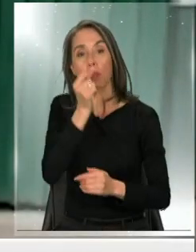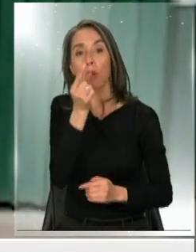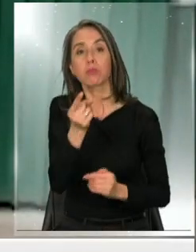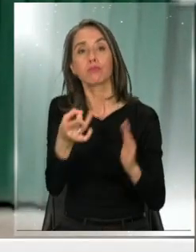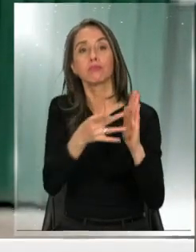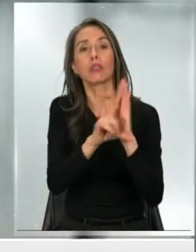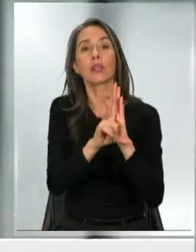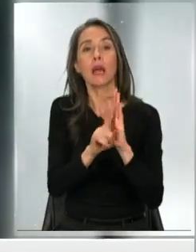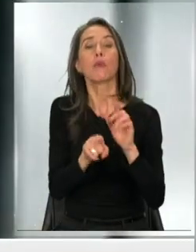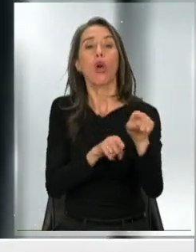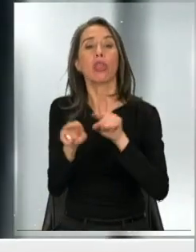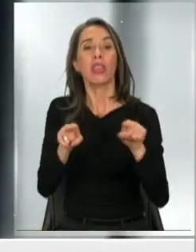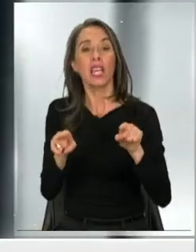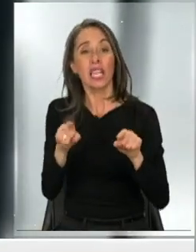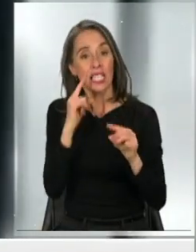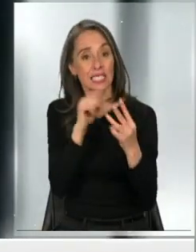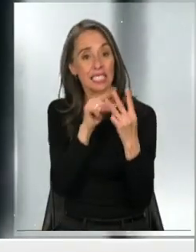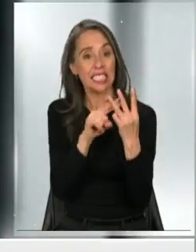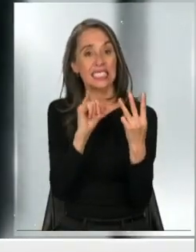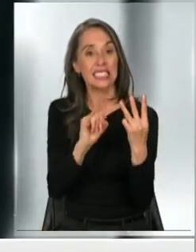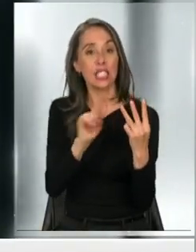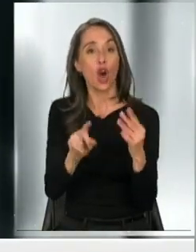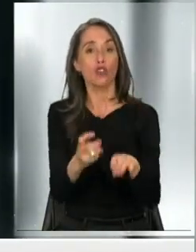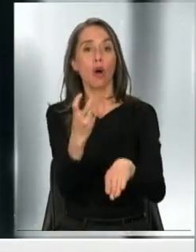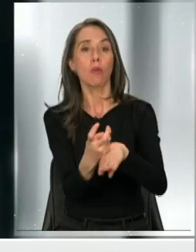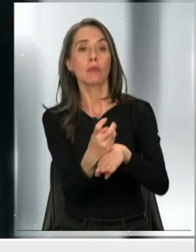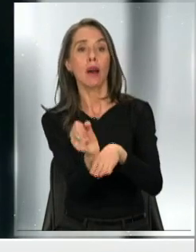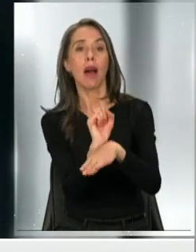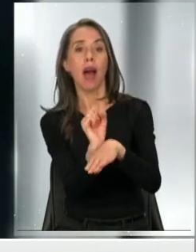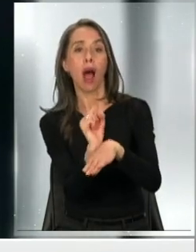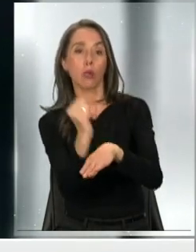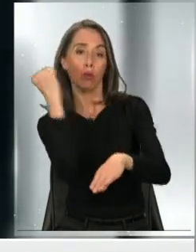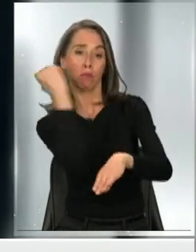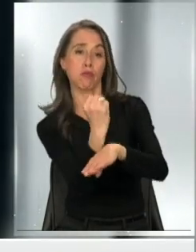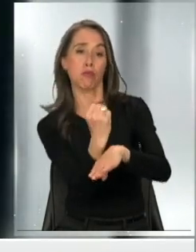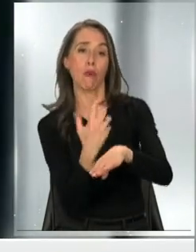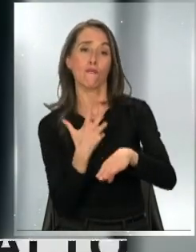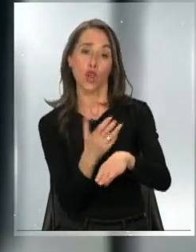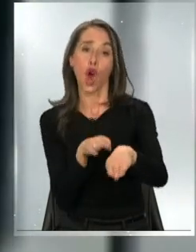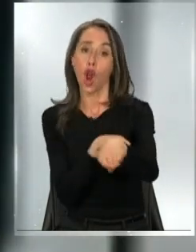realizan diligencias para determinar si fueron ellos los que protagonizaron esta violenta encerrona.